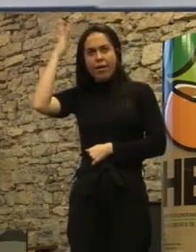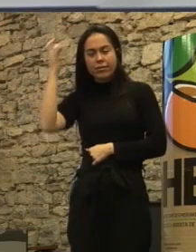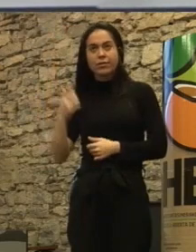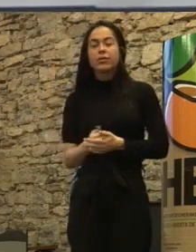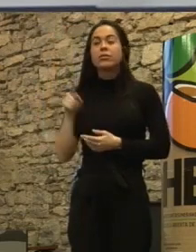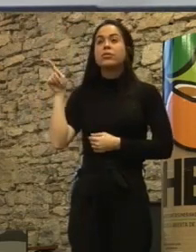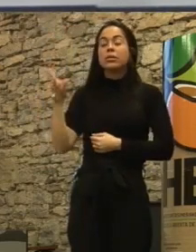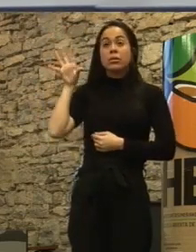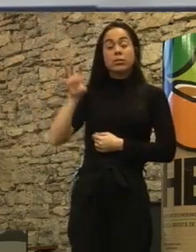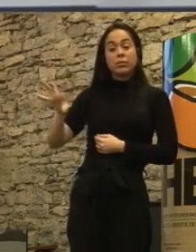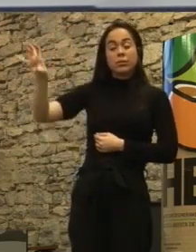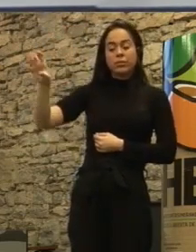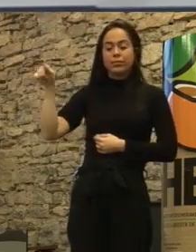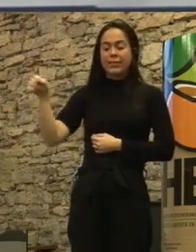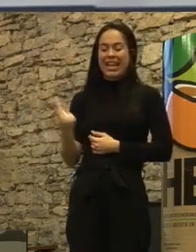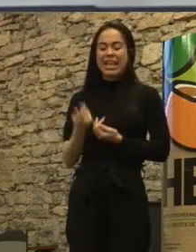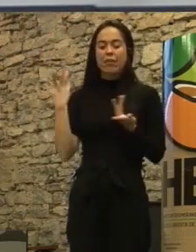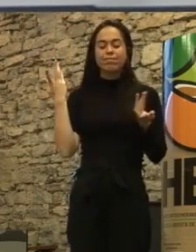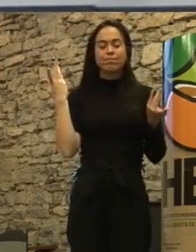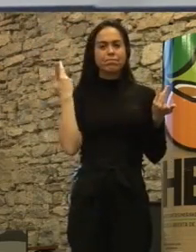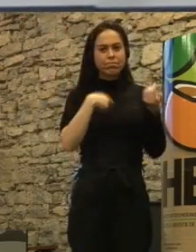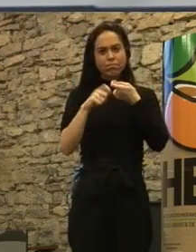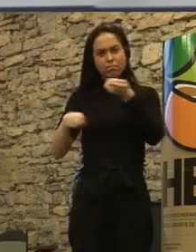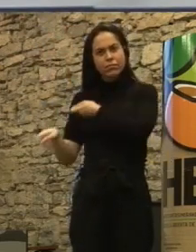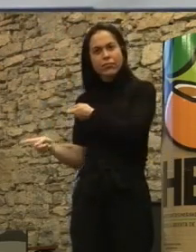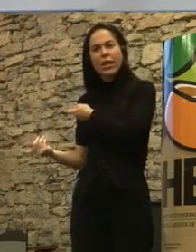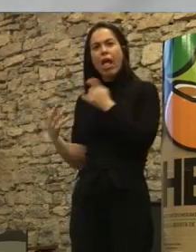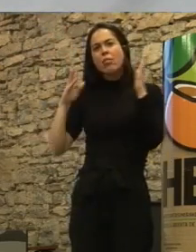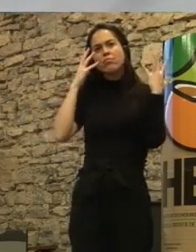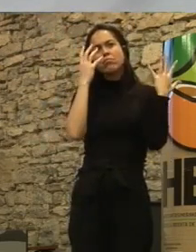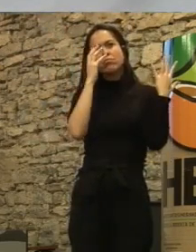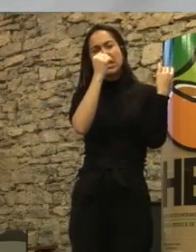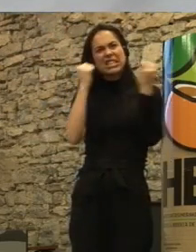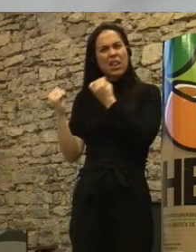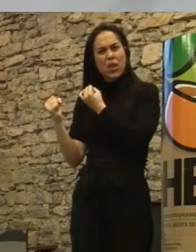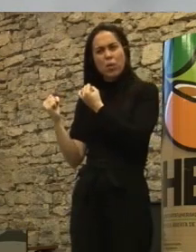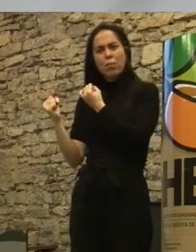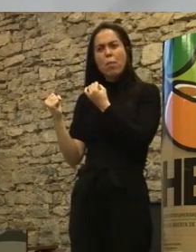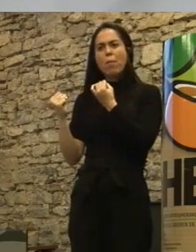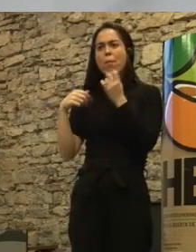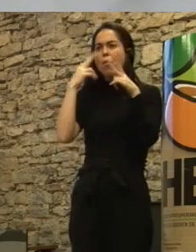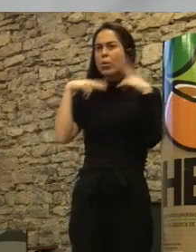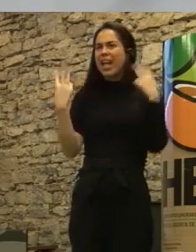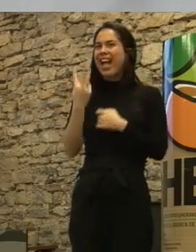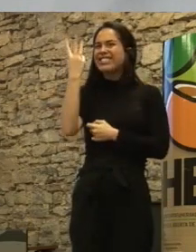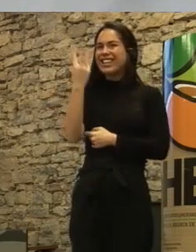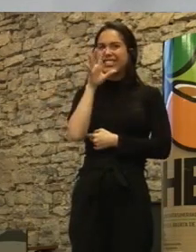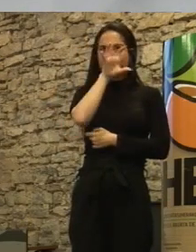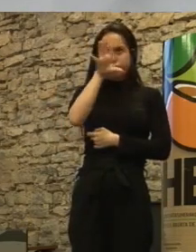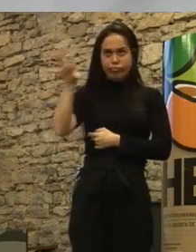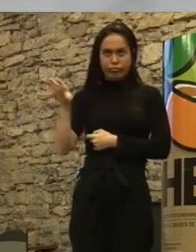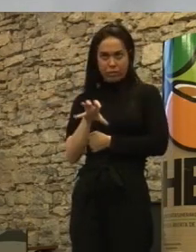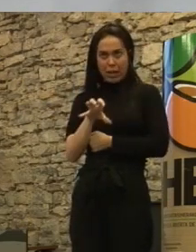de todo el personal que trabajaba en la administración pública de 3 o 4 conteas o condados de California. Y